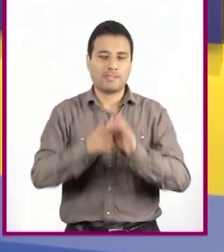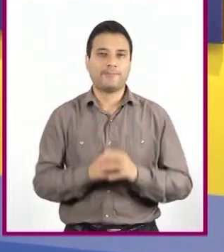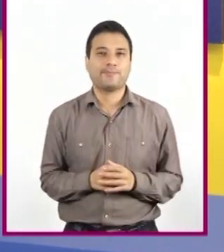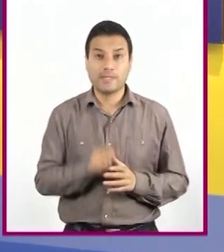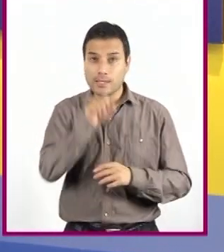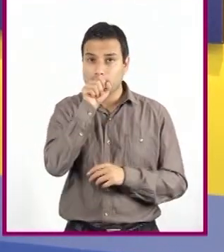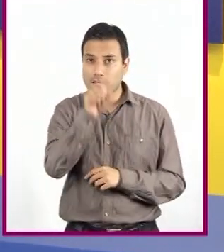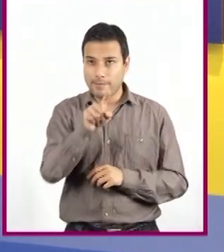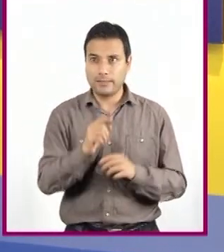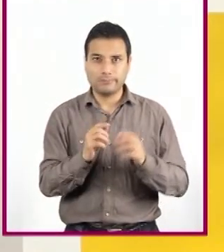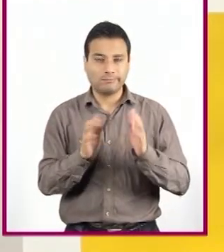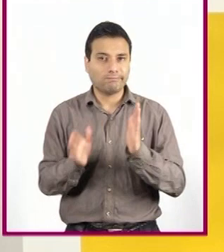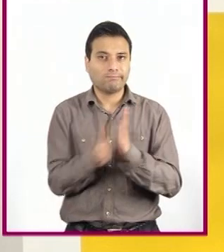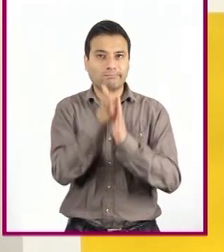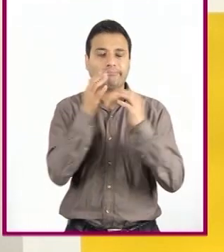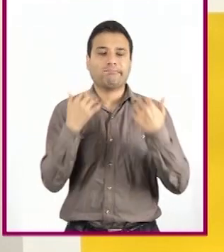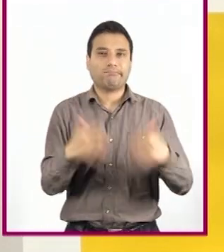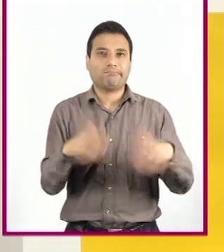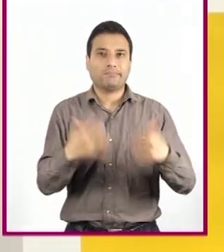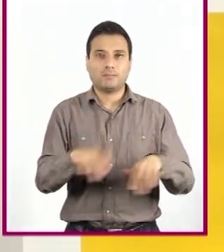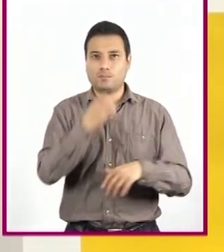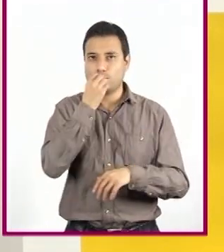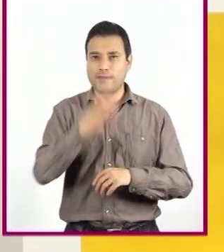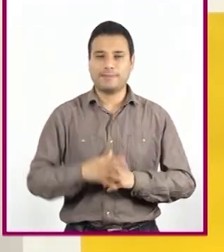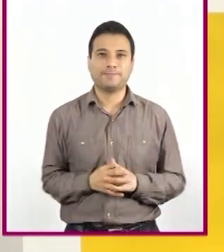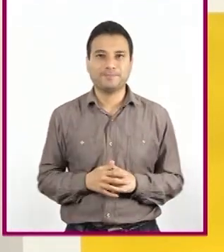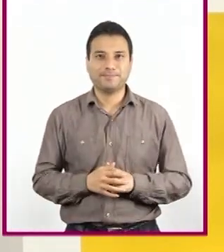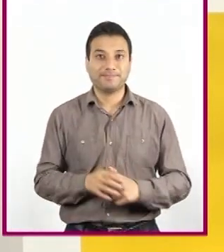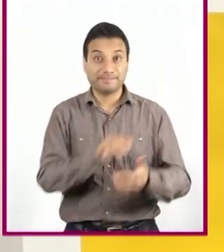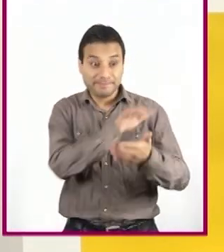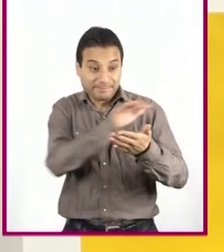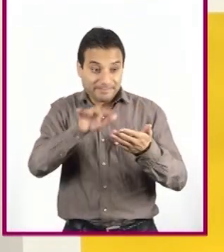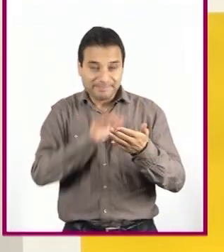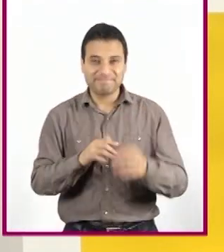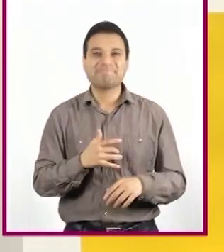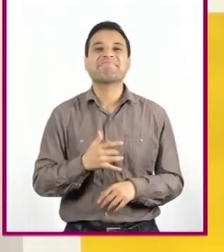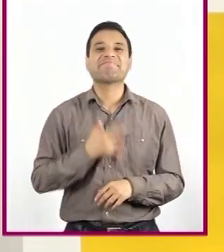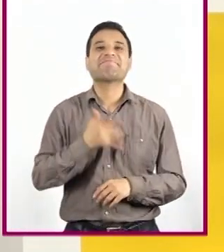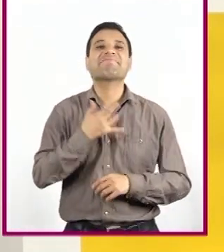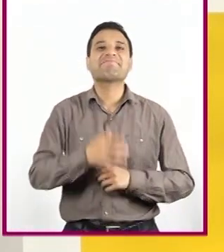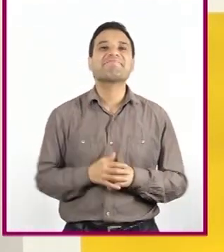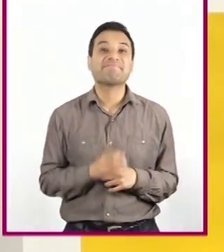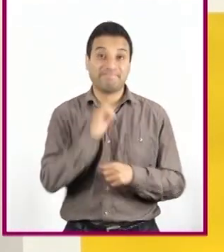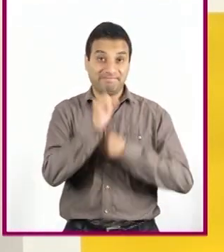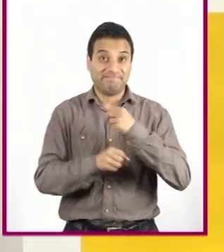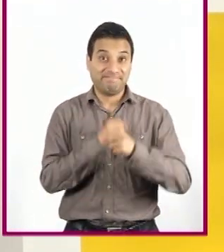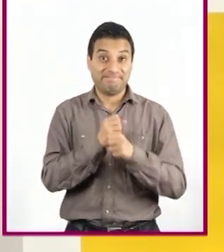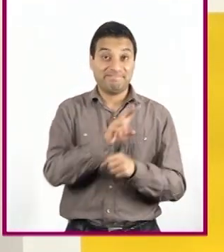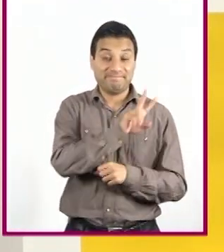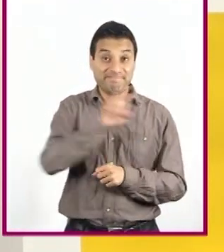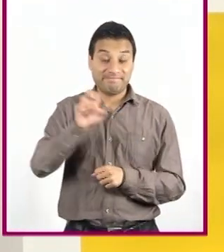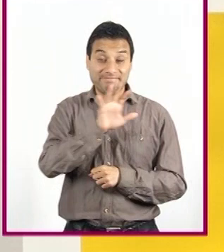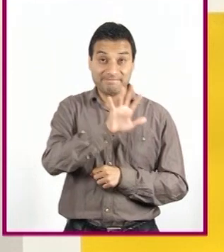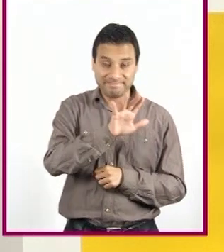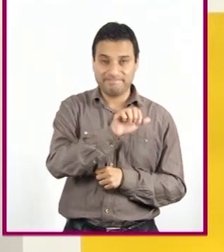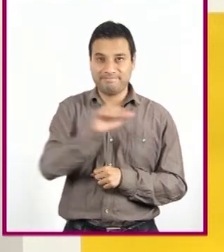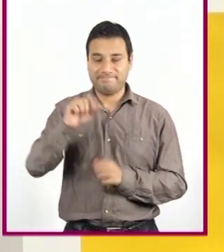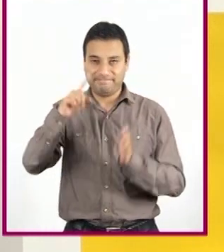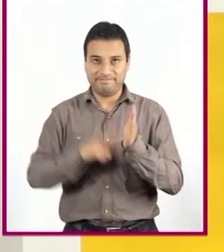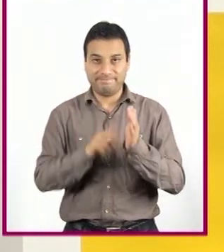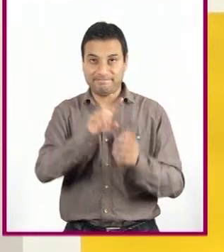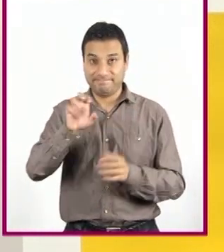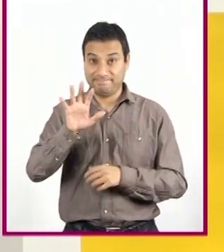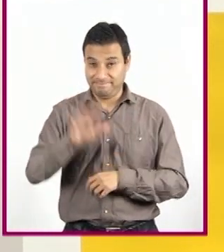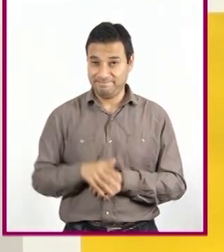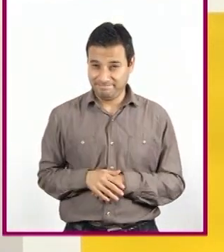excepcional arquitectura. ¿Qué les pareció el texto? Entre los años 250 y 1250